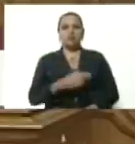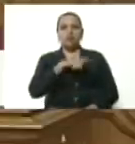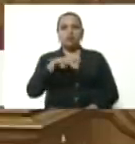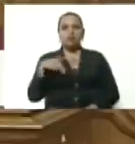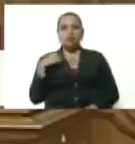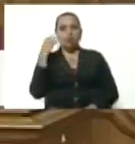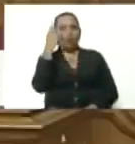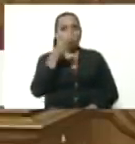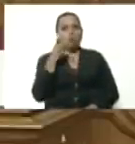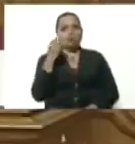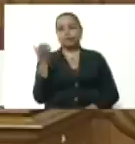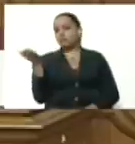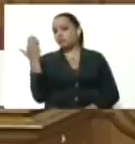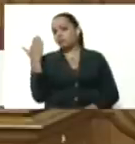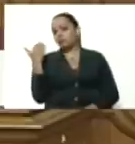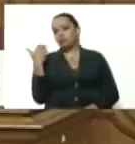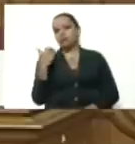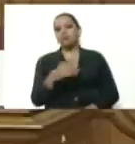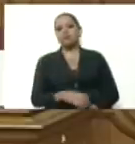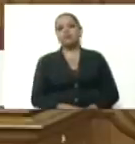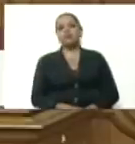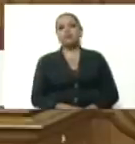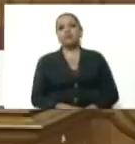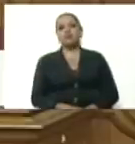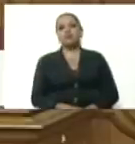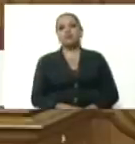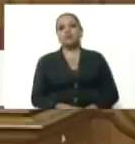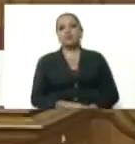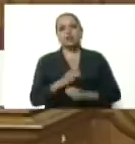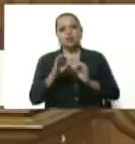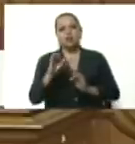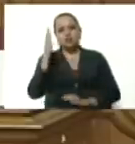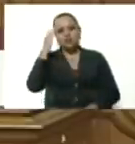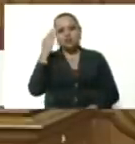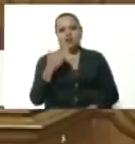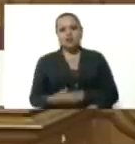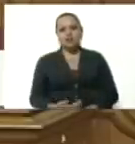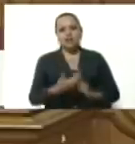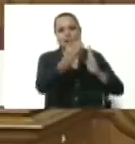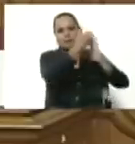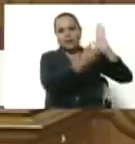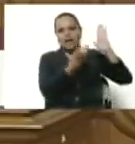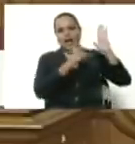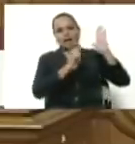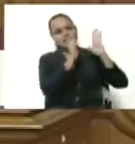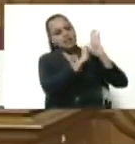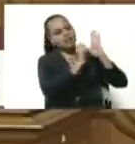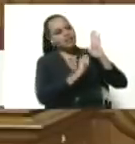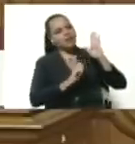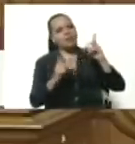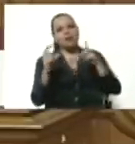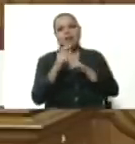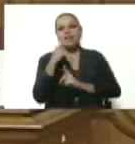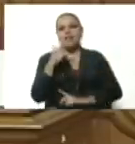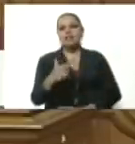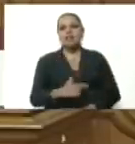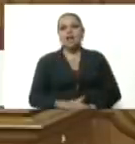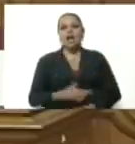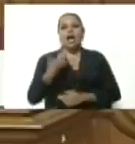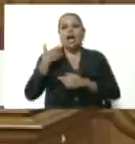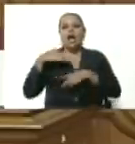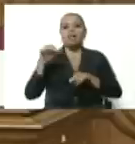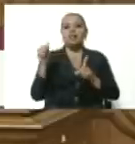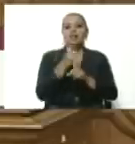jóvenes, Marely Pérez Marcano seguro sabe de eso, en las paredes estaban escritas cosas que decían, ante la violencia